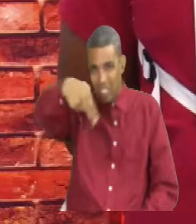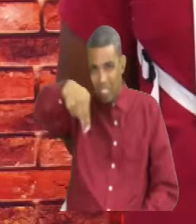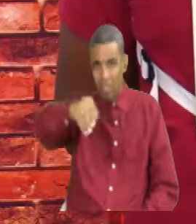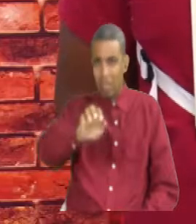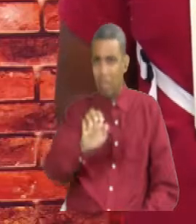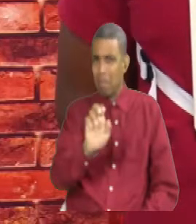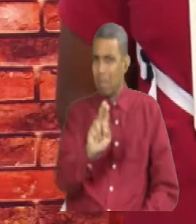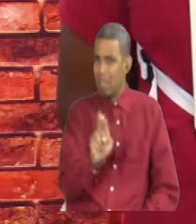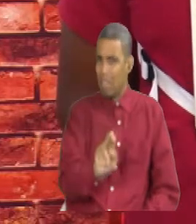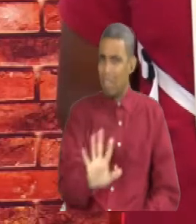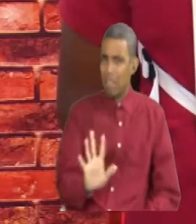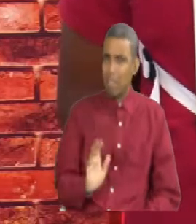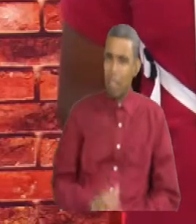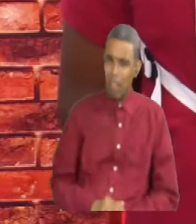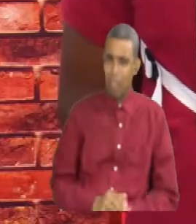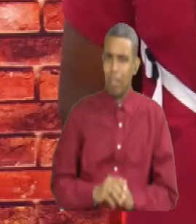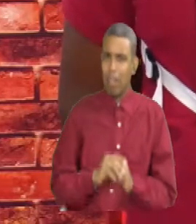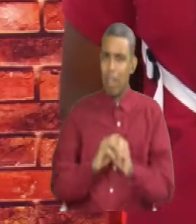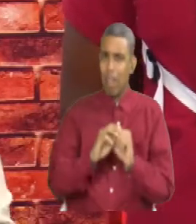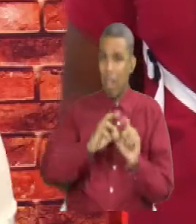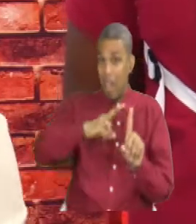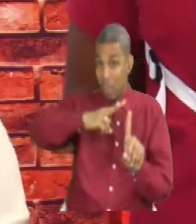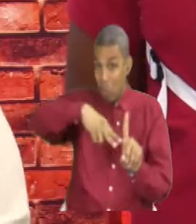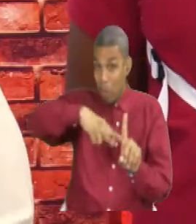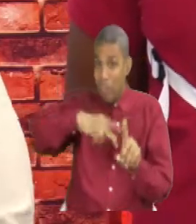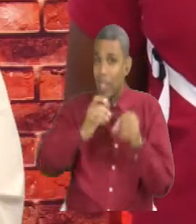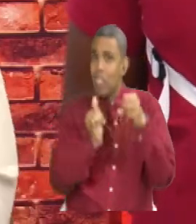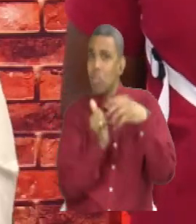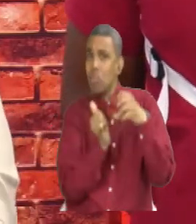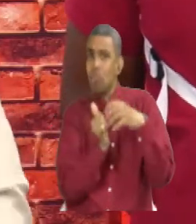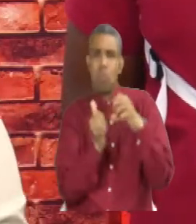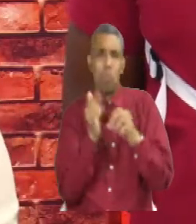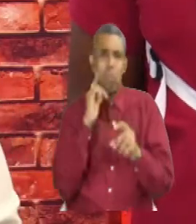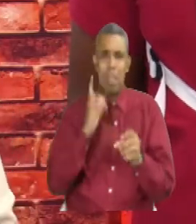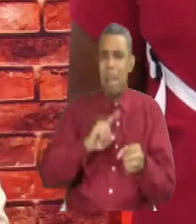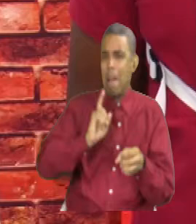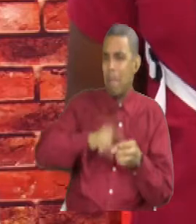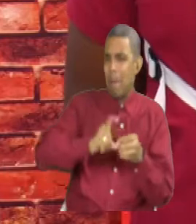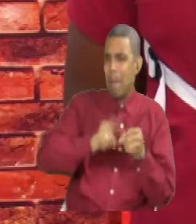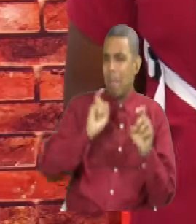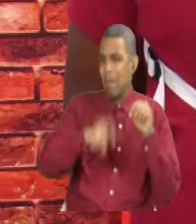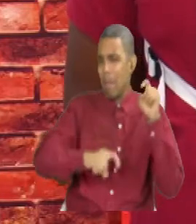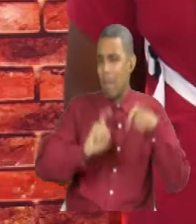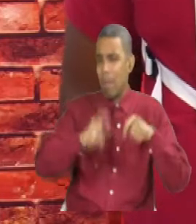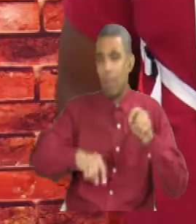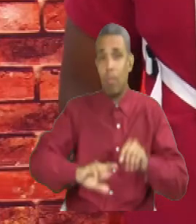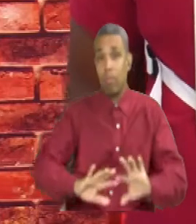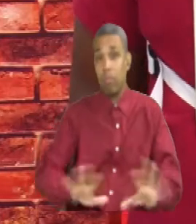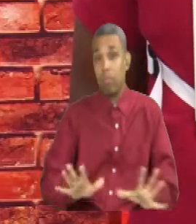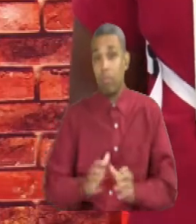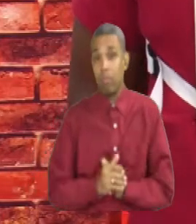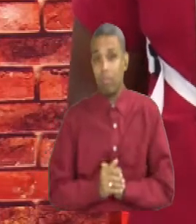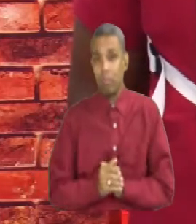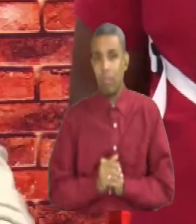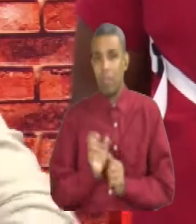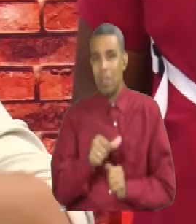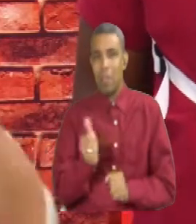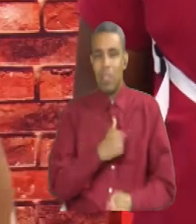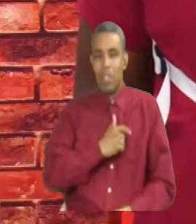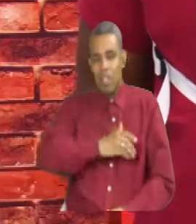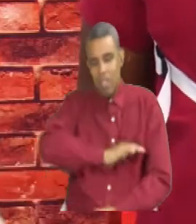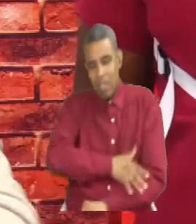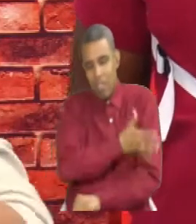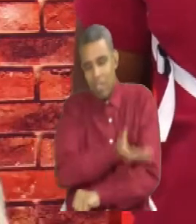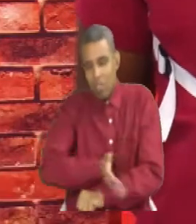bueno, eso es algo que más adelante le vamos a hablar. Y la canción Quién Lloró, y Quién Lloró, No Puedo